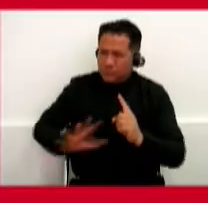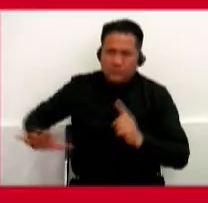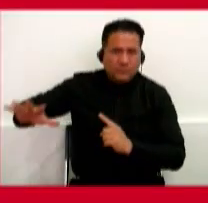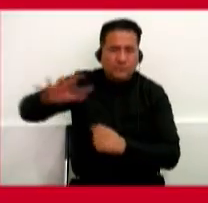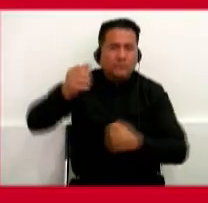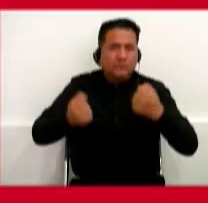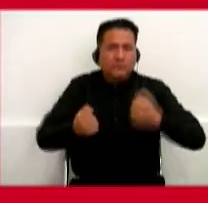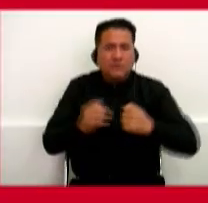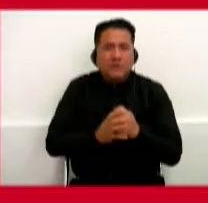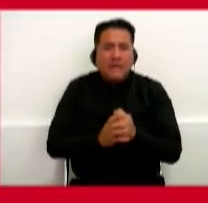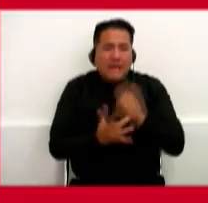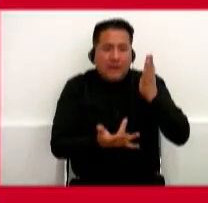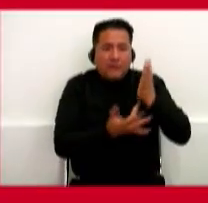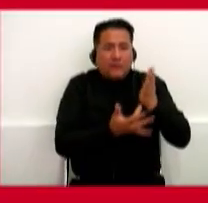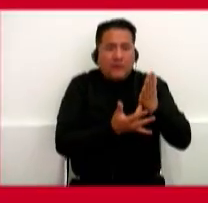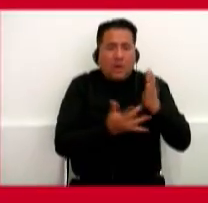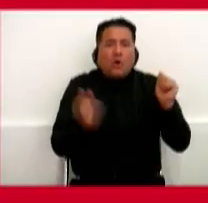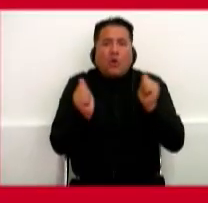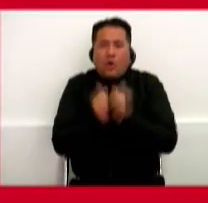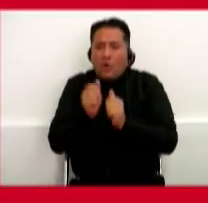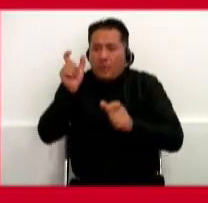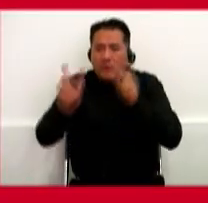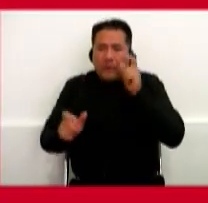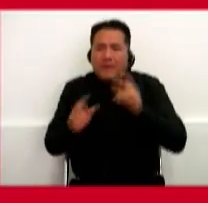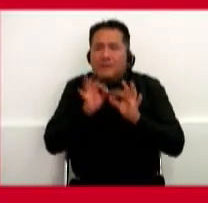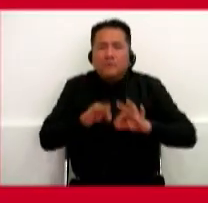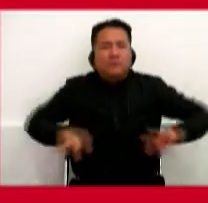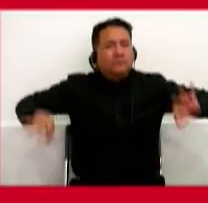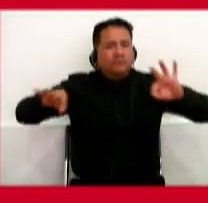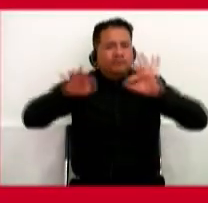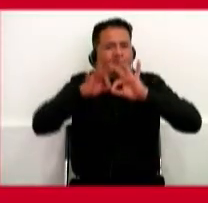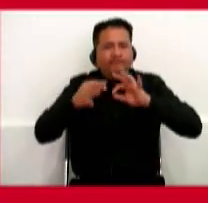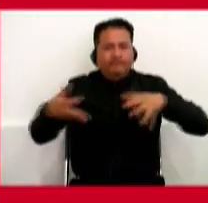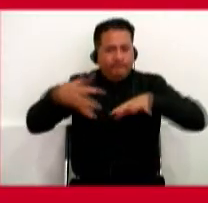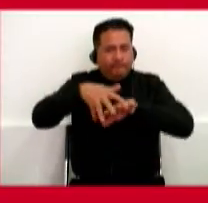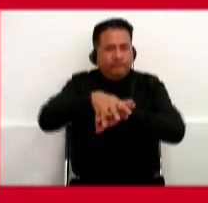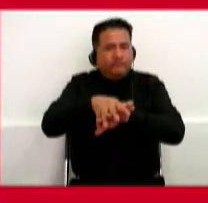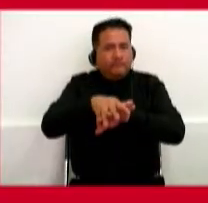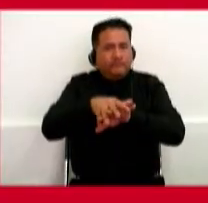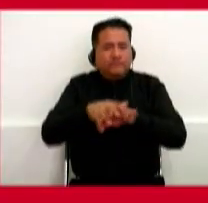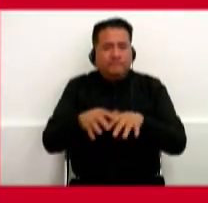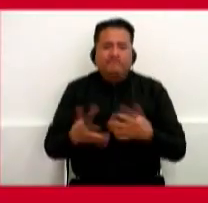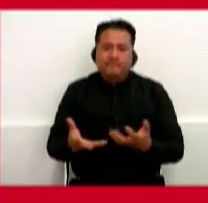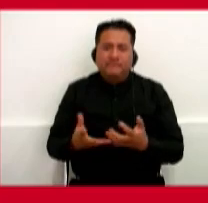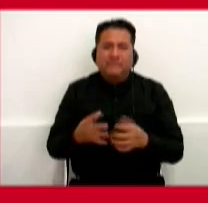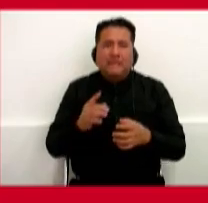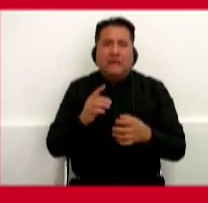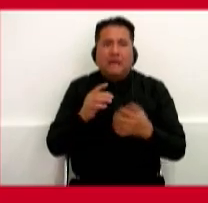personas. Entonces, hemos empoderado, hemos